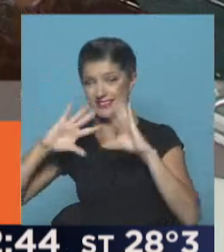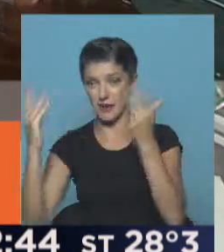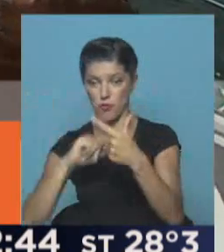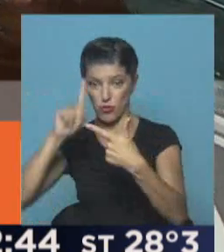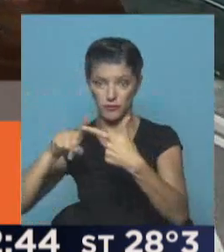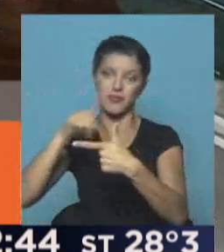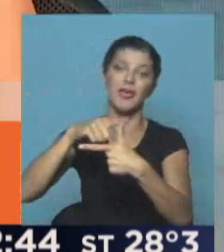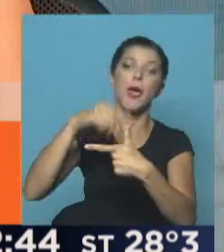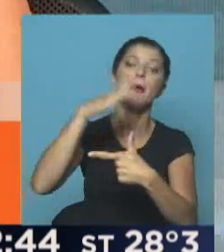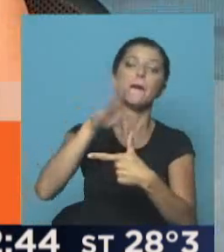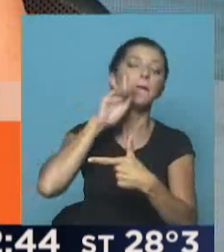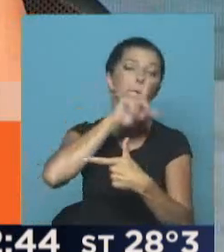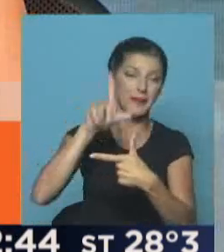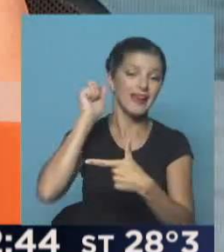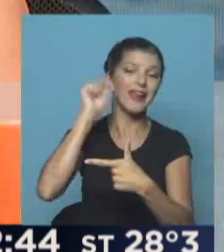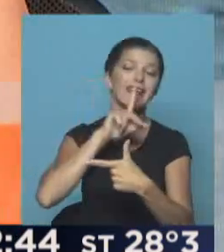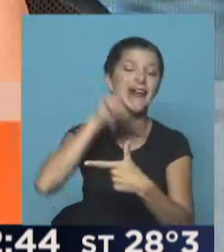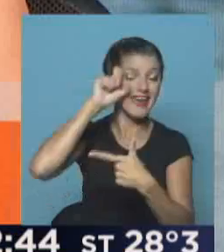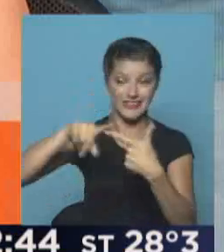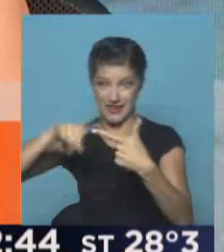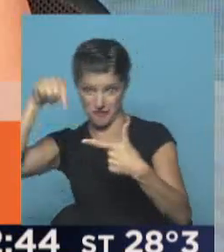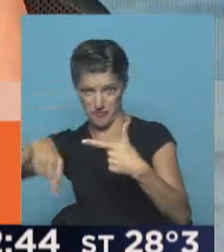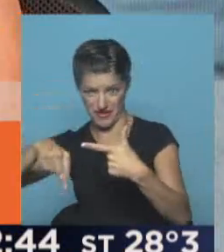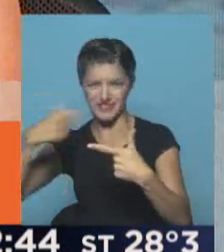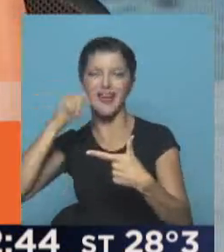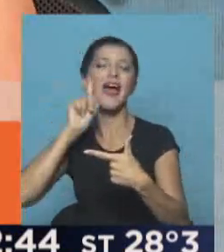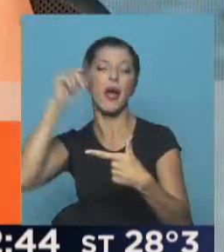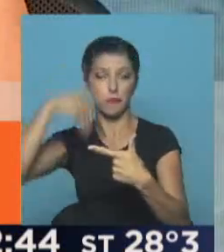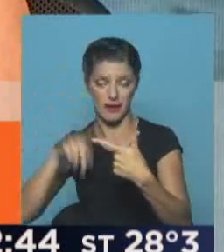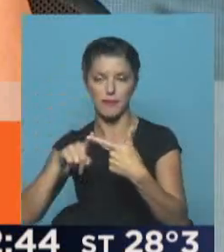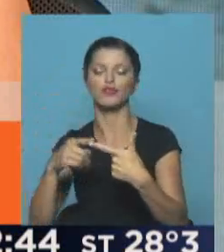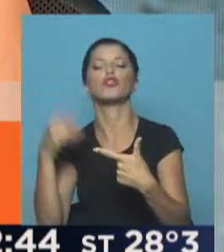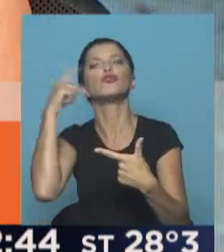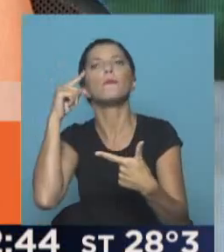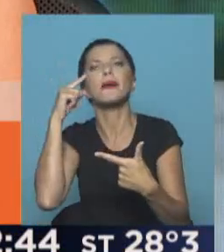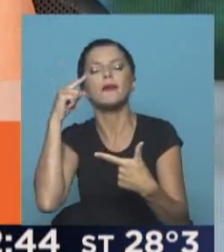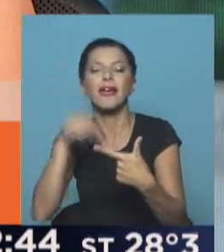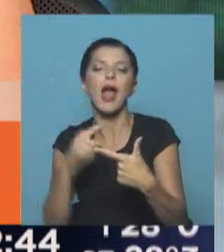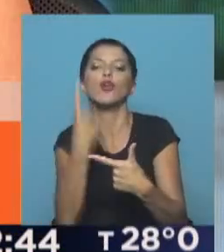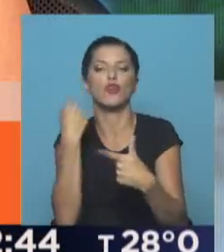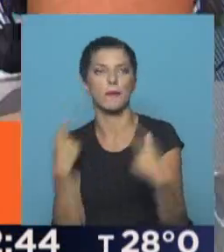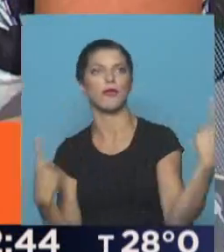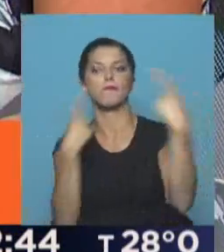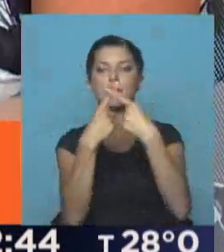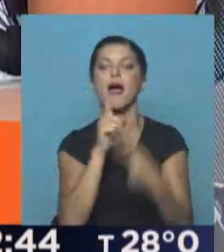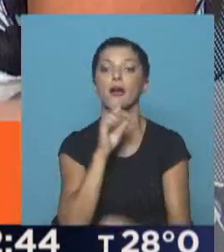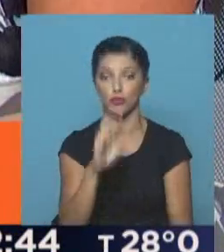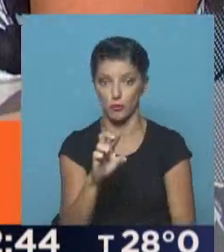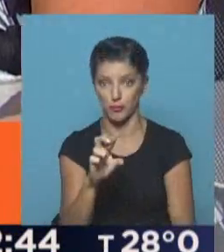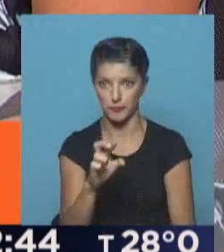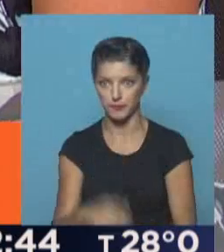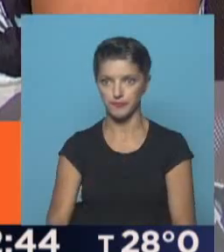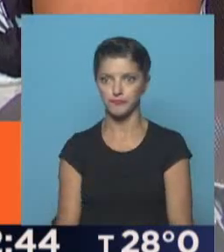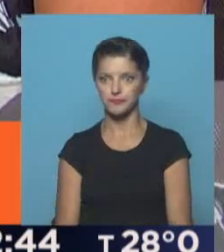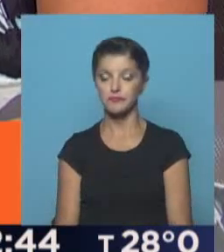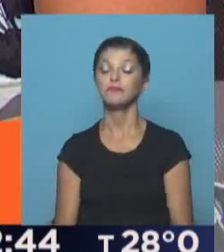el único que le podía hacer frente y hablarle de tú a Donald Trump. Todo esto refleja el vacío de liderazgo que tiene Enrique Peña Nieto. Y también ayer